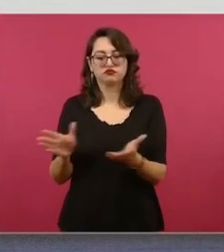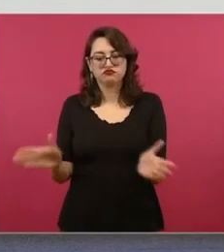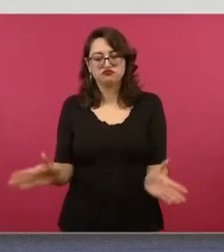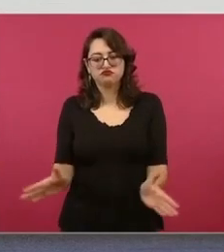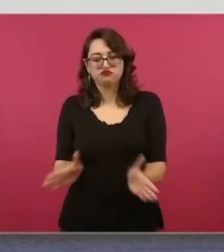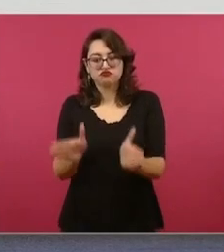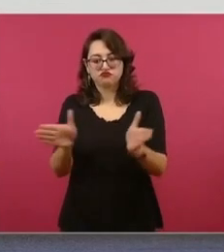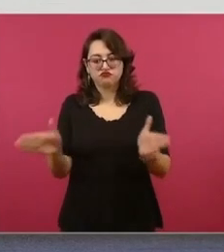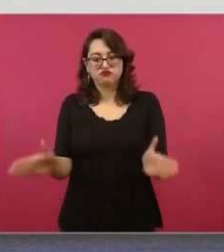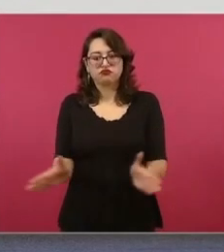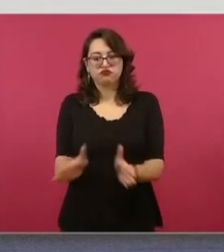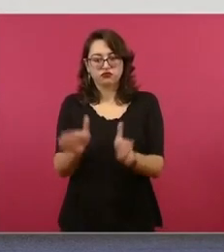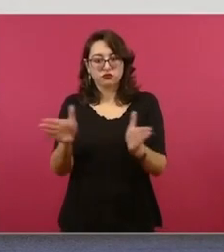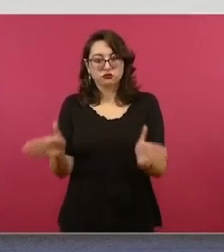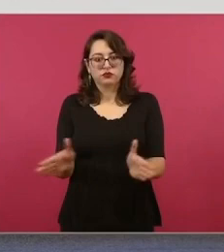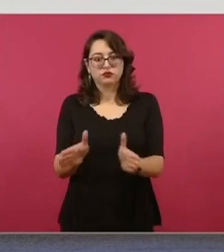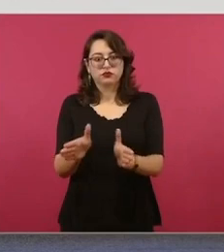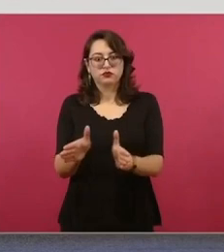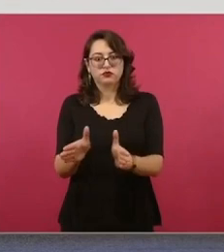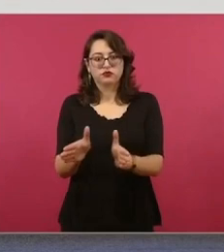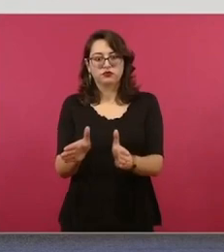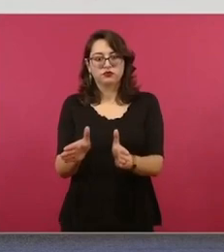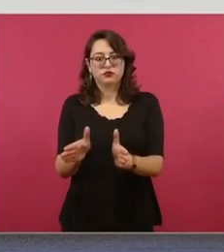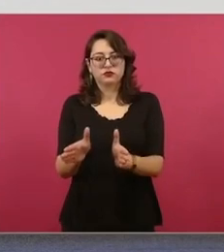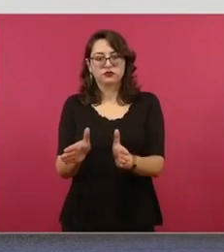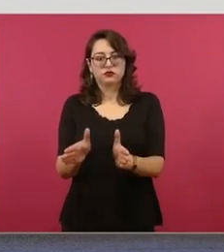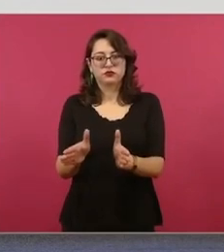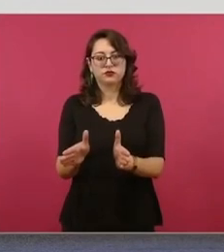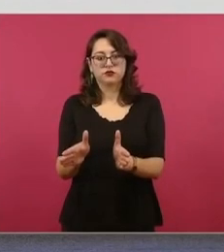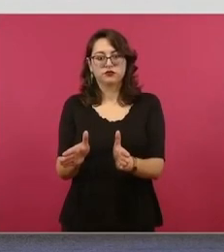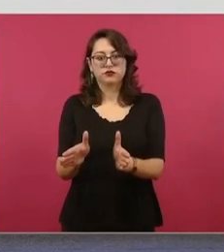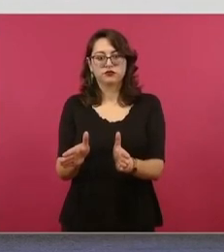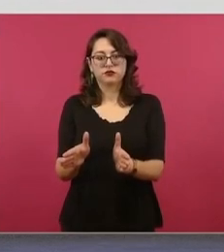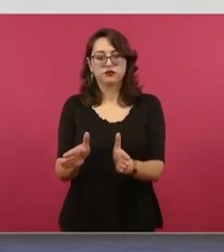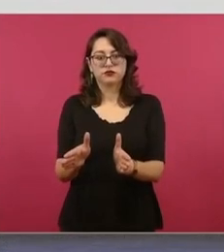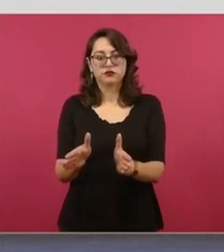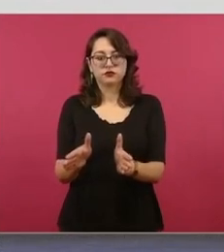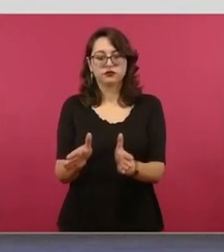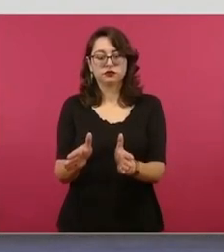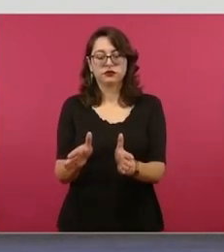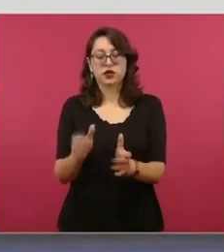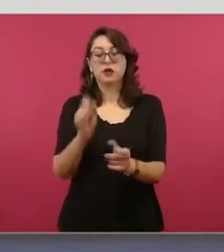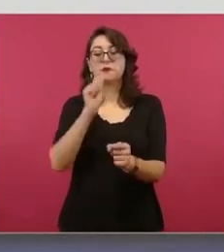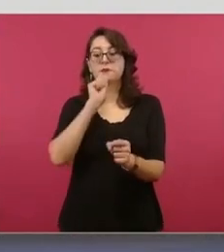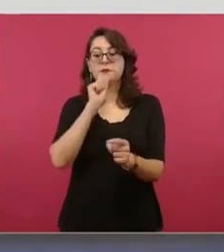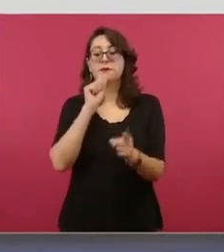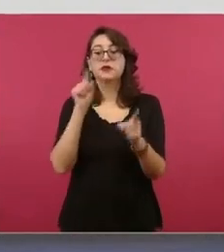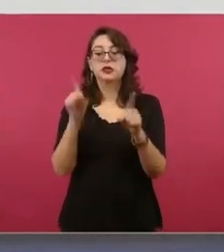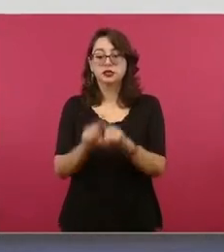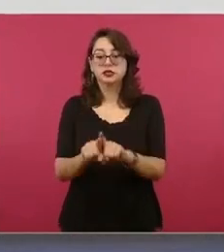a la base de la pirámide social, esto acompañado